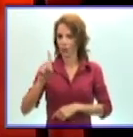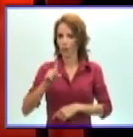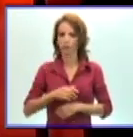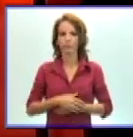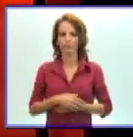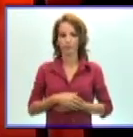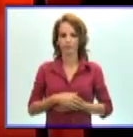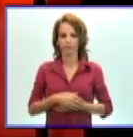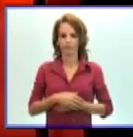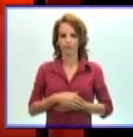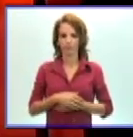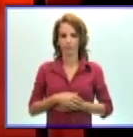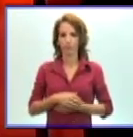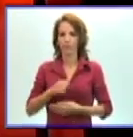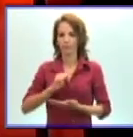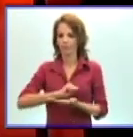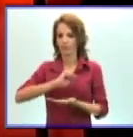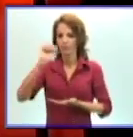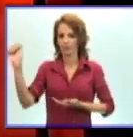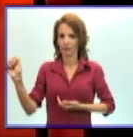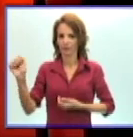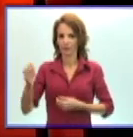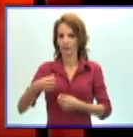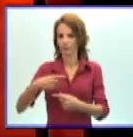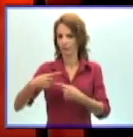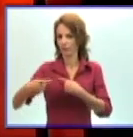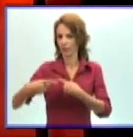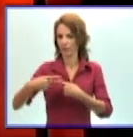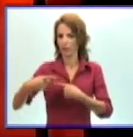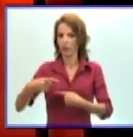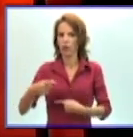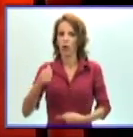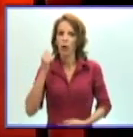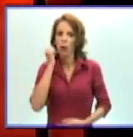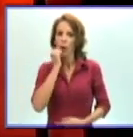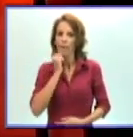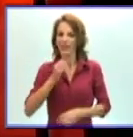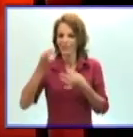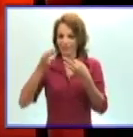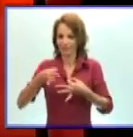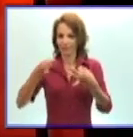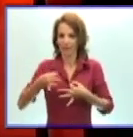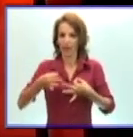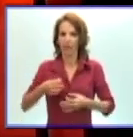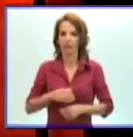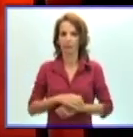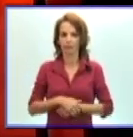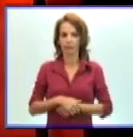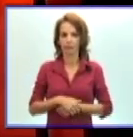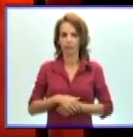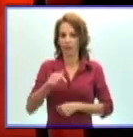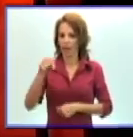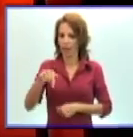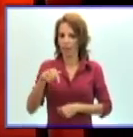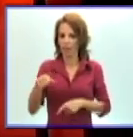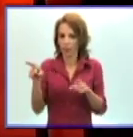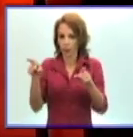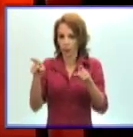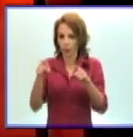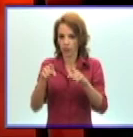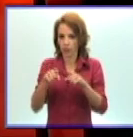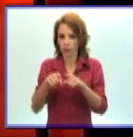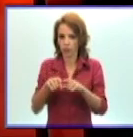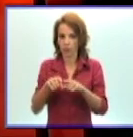¿no?, que las mediciones sean lo más real posible. Bueno, hasta aquí un resumen. Con